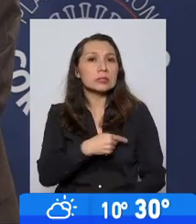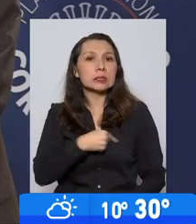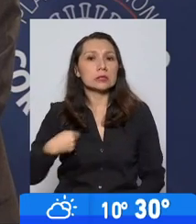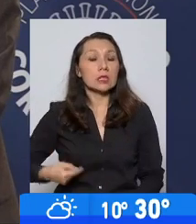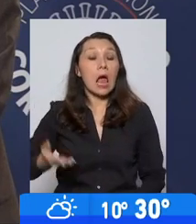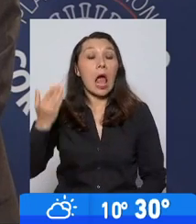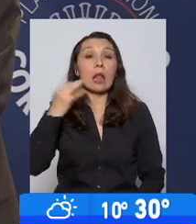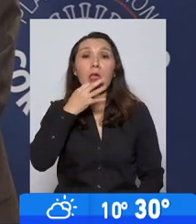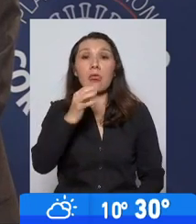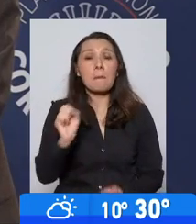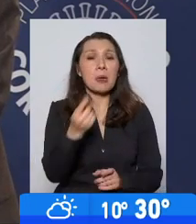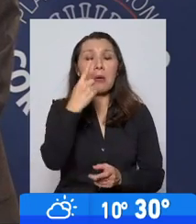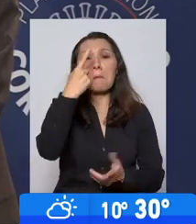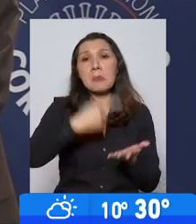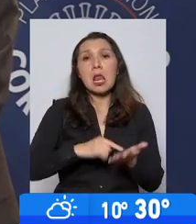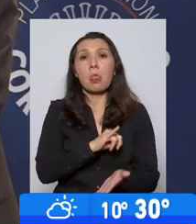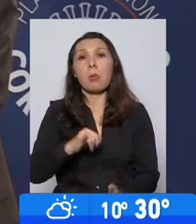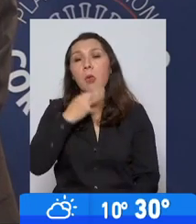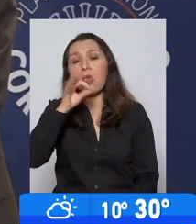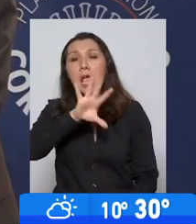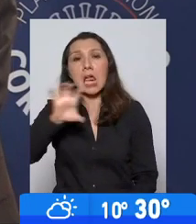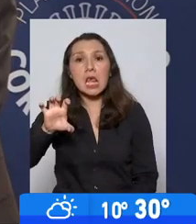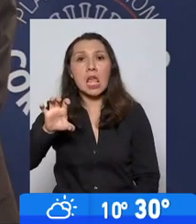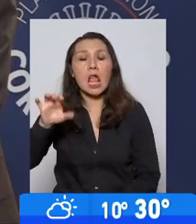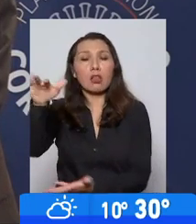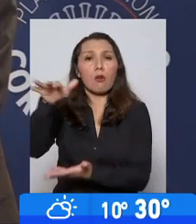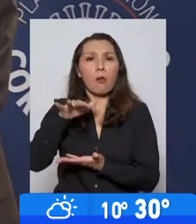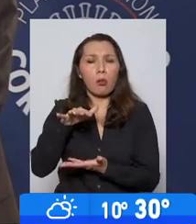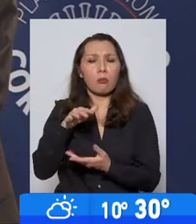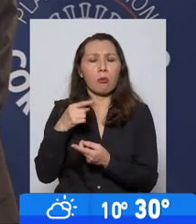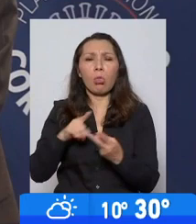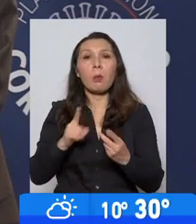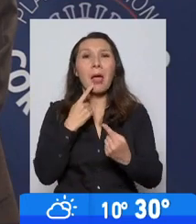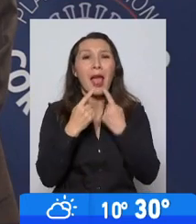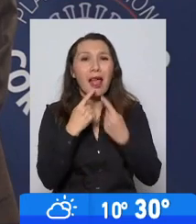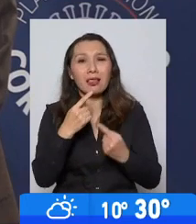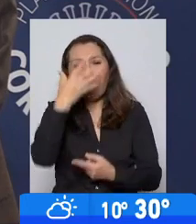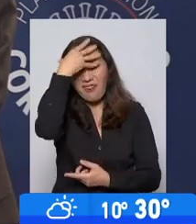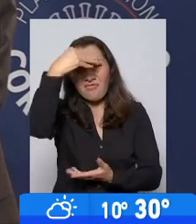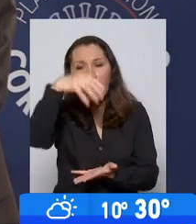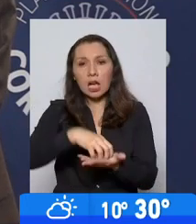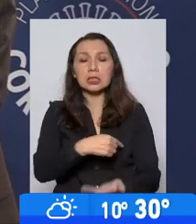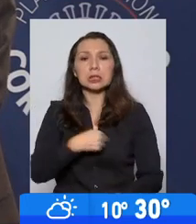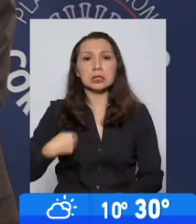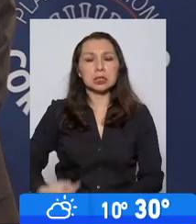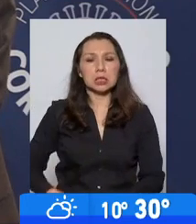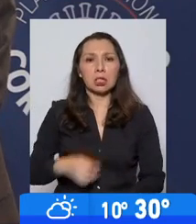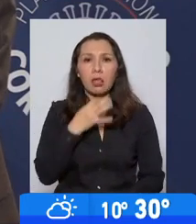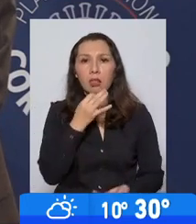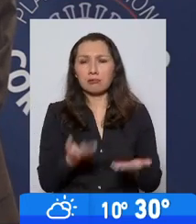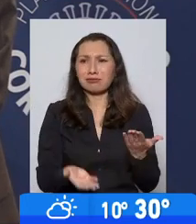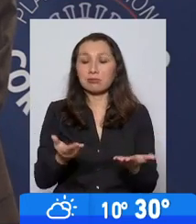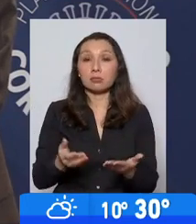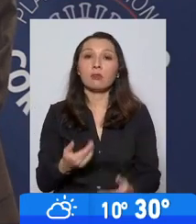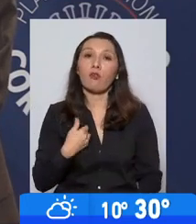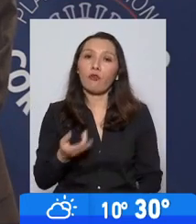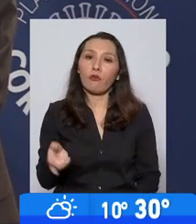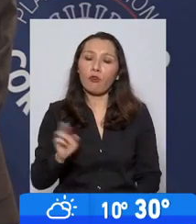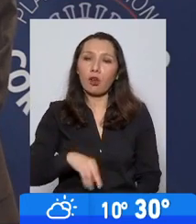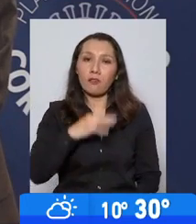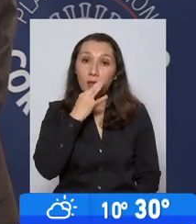usted. En un principio dijo que eran 1.000, después 500, después dice que sale esta entrevista del embajador de China en el país. Vuelvo a